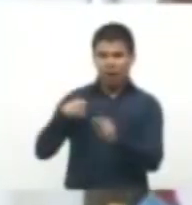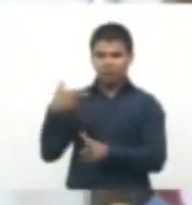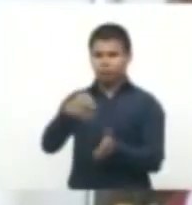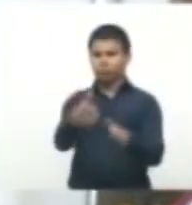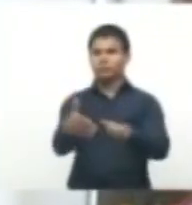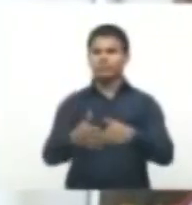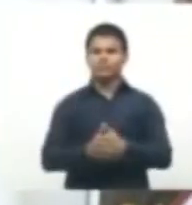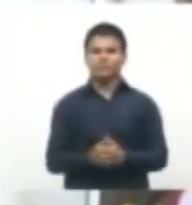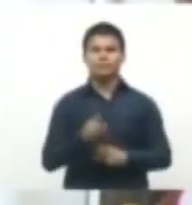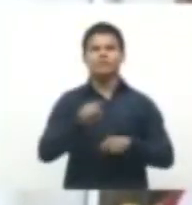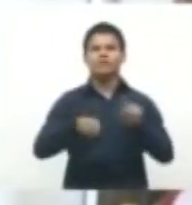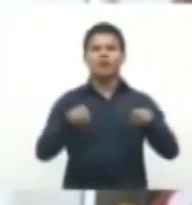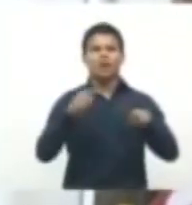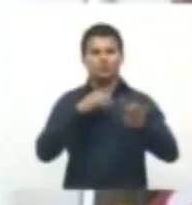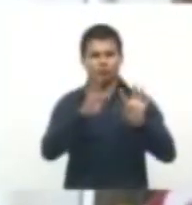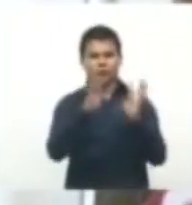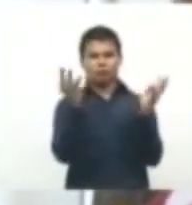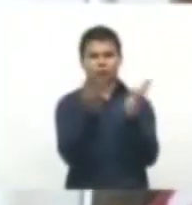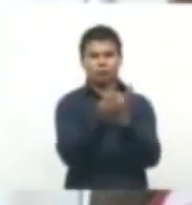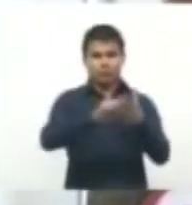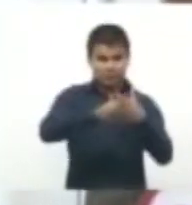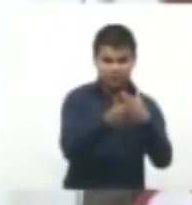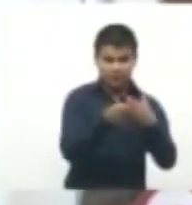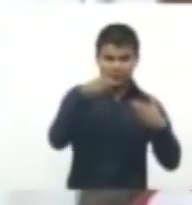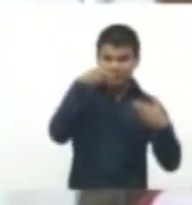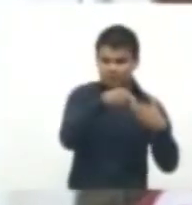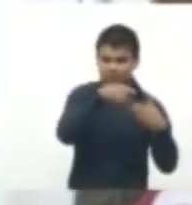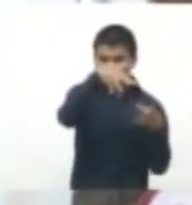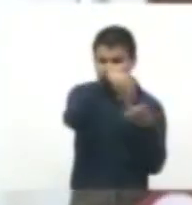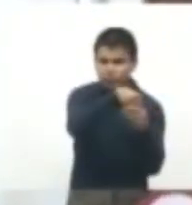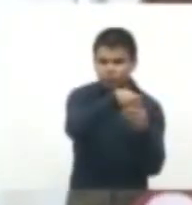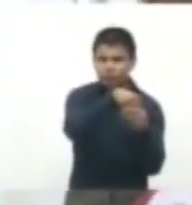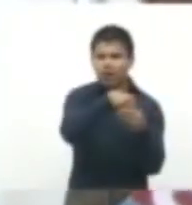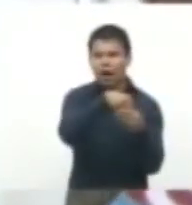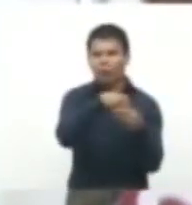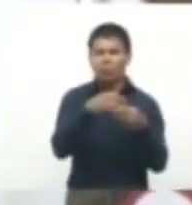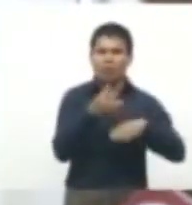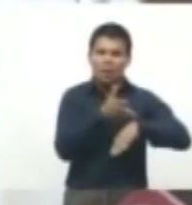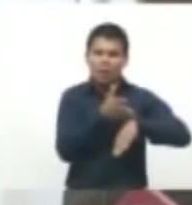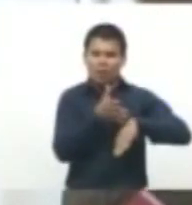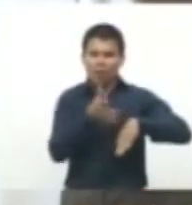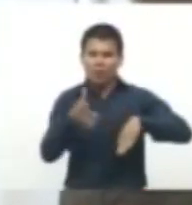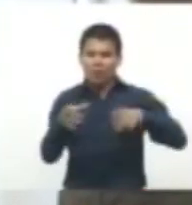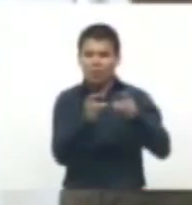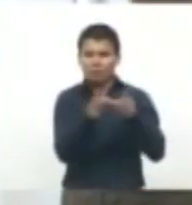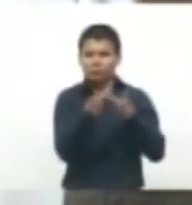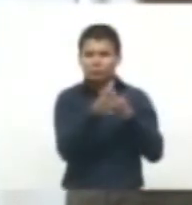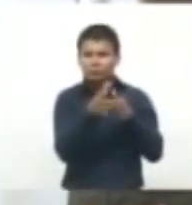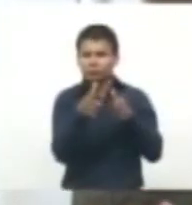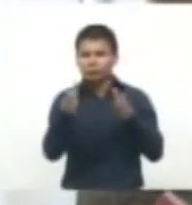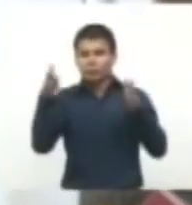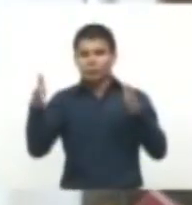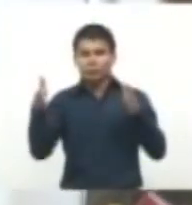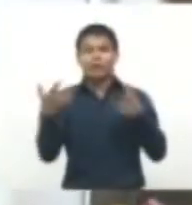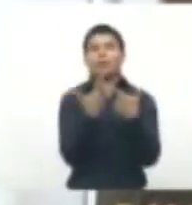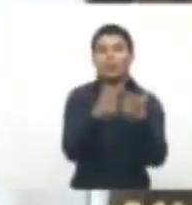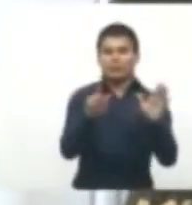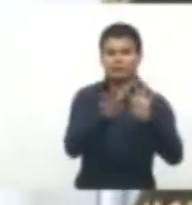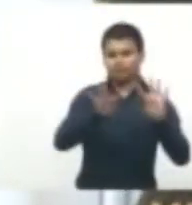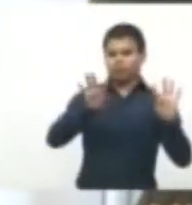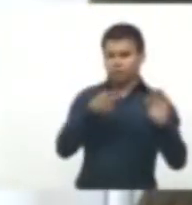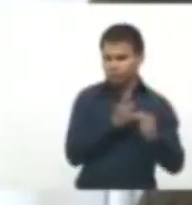libertad por vencimiento de términos de varias de esas personas que por los hechos los tildaban de